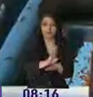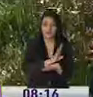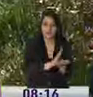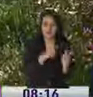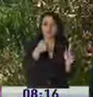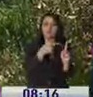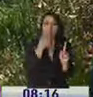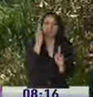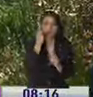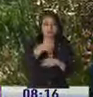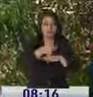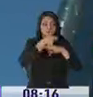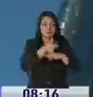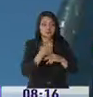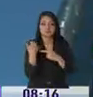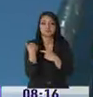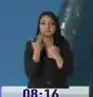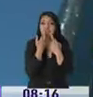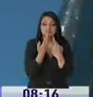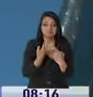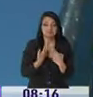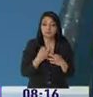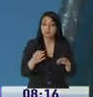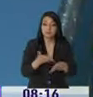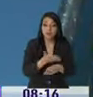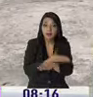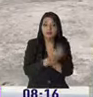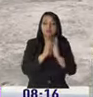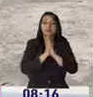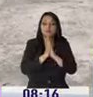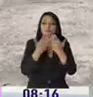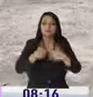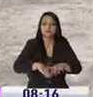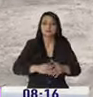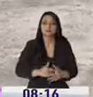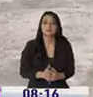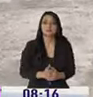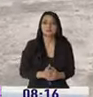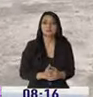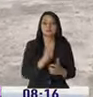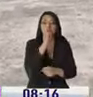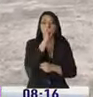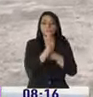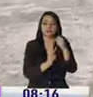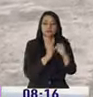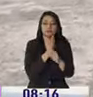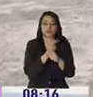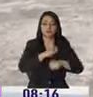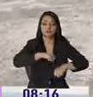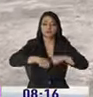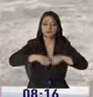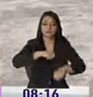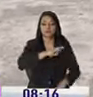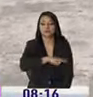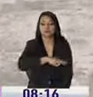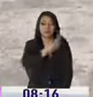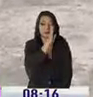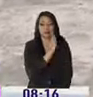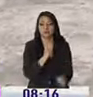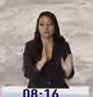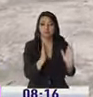de la autoridad competente pese a las solicitudes que han realizado. 2 años gestionando en el municipio, nunca nos dieron oído, porque